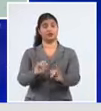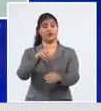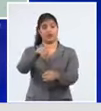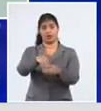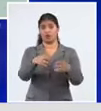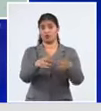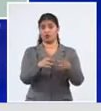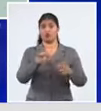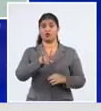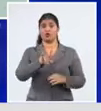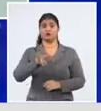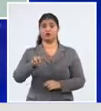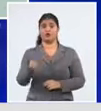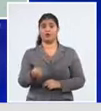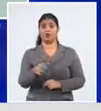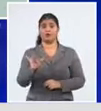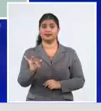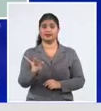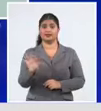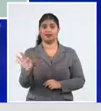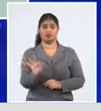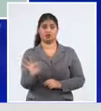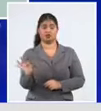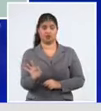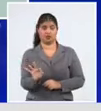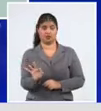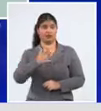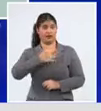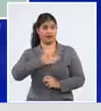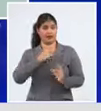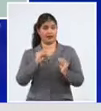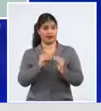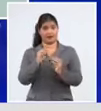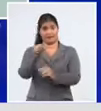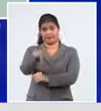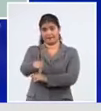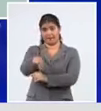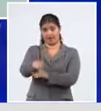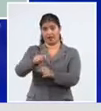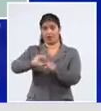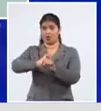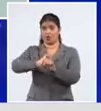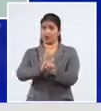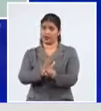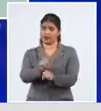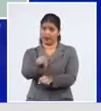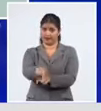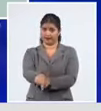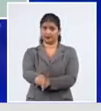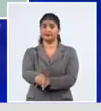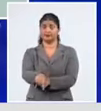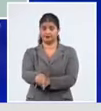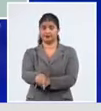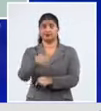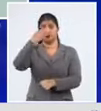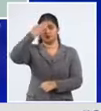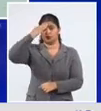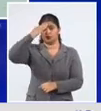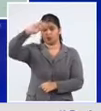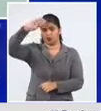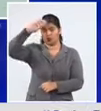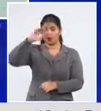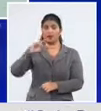99,7% de todos ellos son consecuencia de la transmisión autóctona en nuestro país. Estamos hablando de